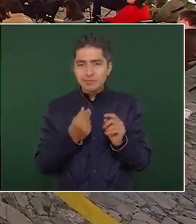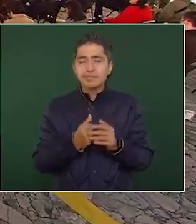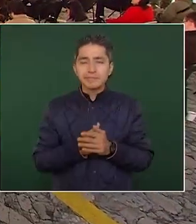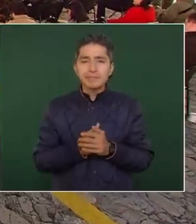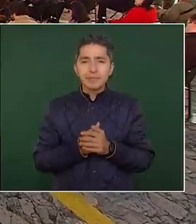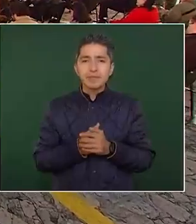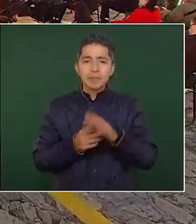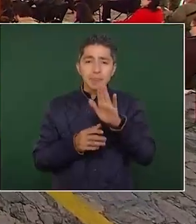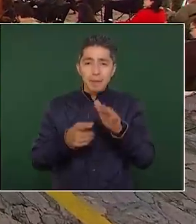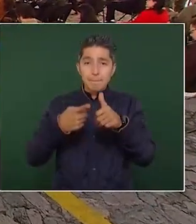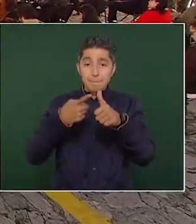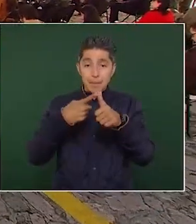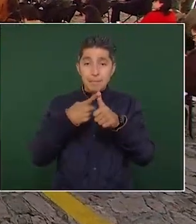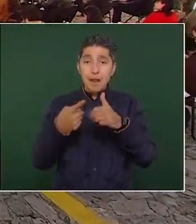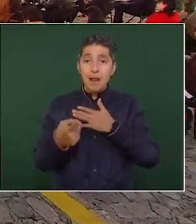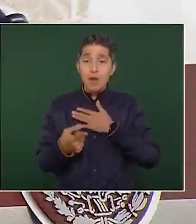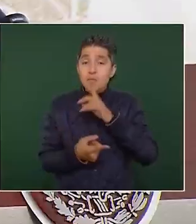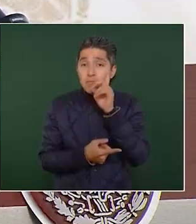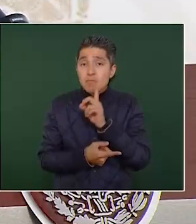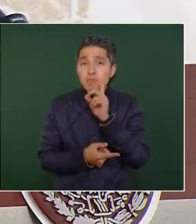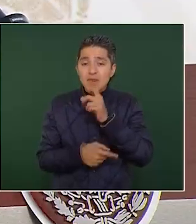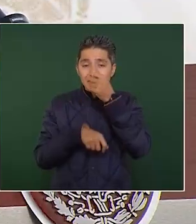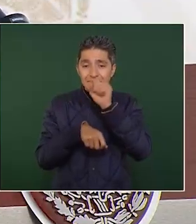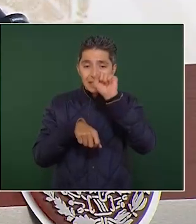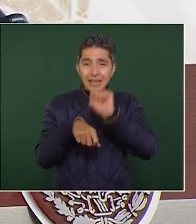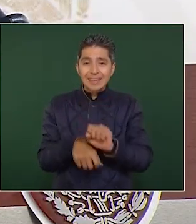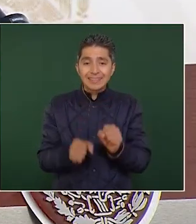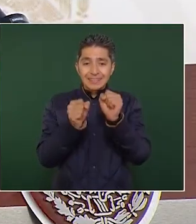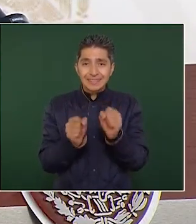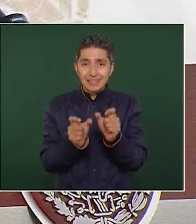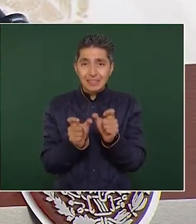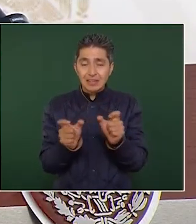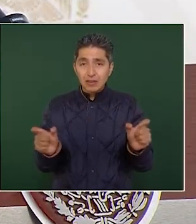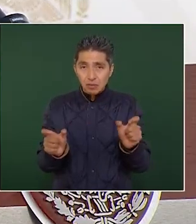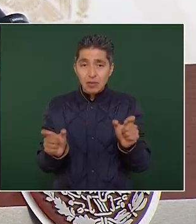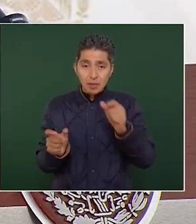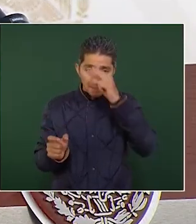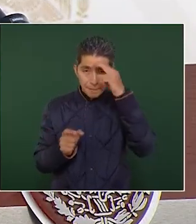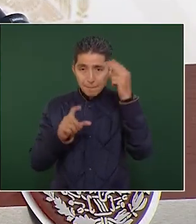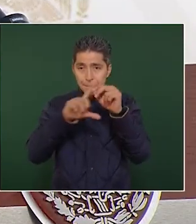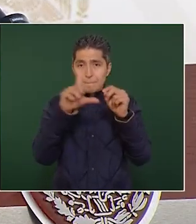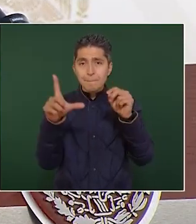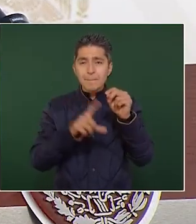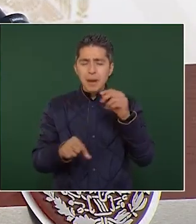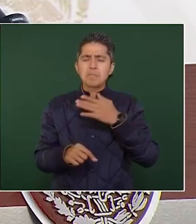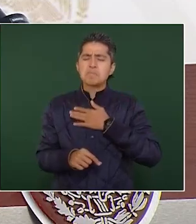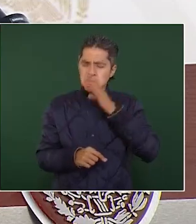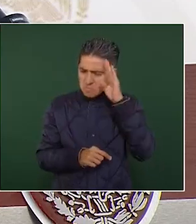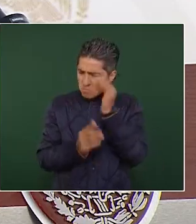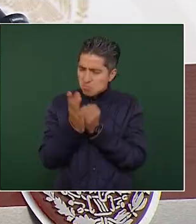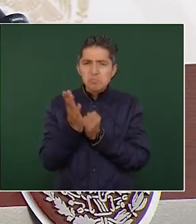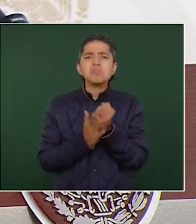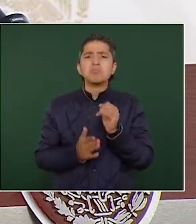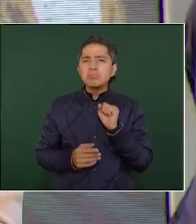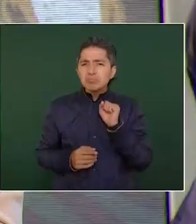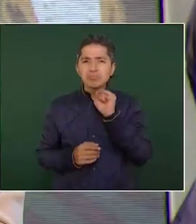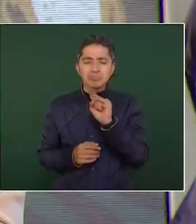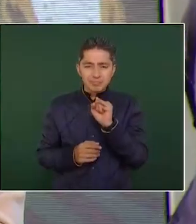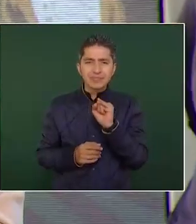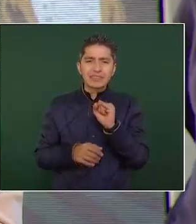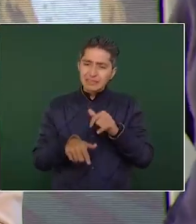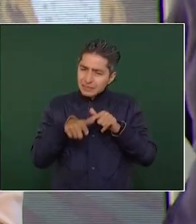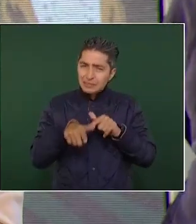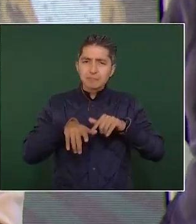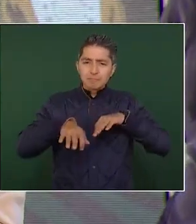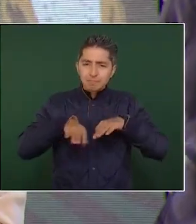como primera mujer secretaria de Seguridad de México, tengo la convicción de seguir dando el